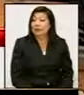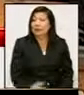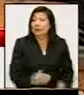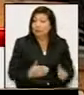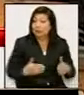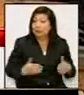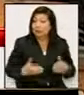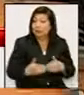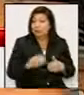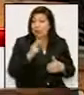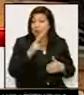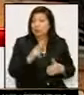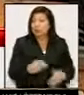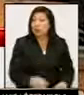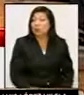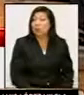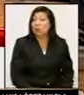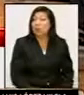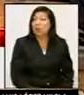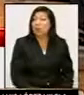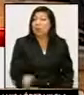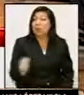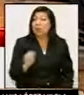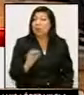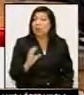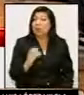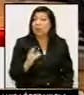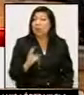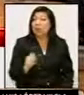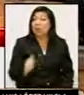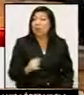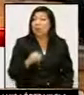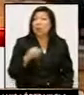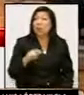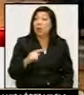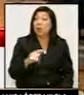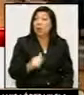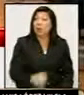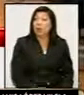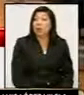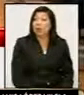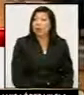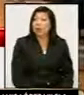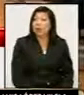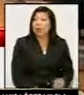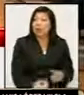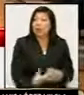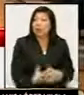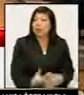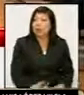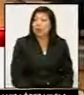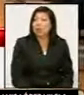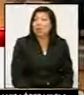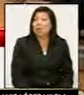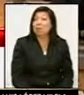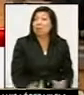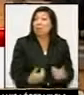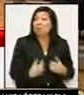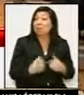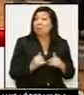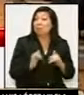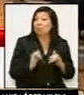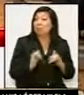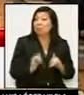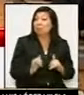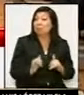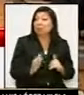tramos entre Cusco, Sicuani, Juliaca, Puno, Juliaca, Arequipa, quedan pendientes,